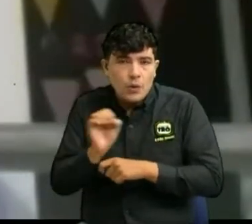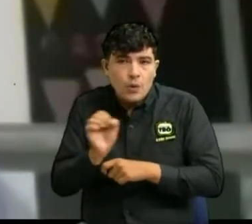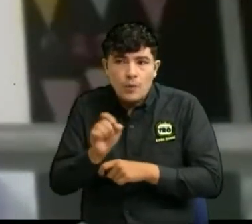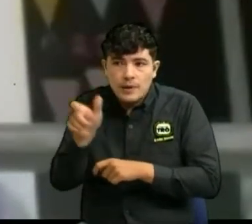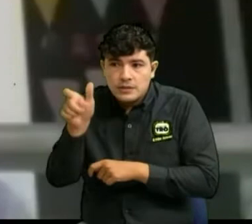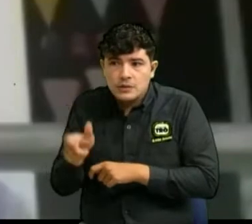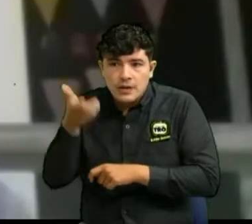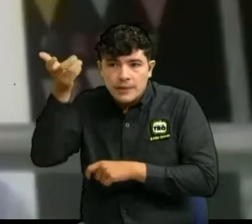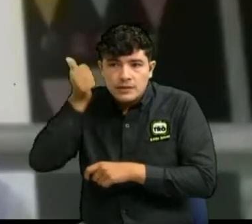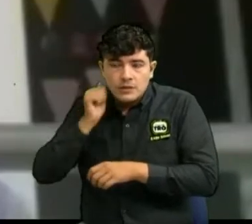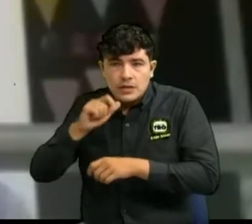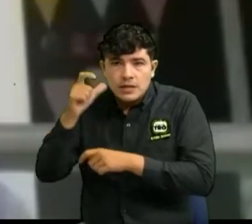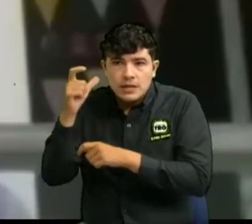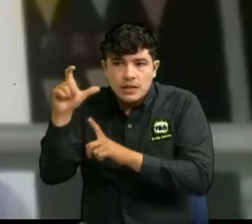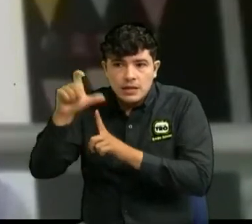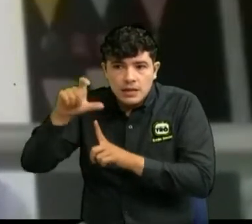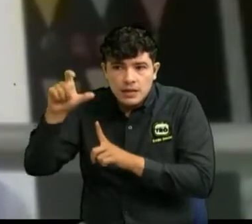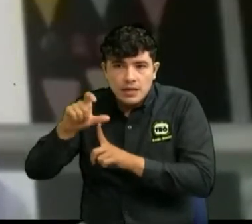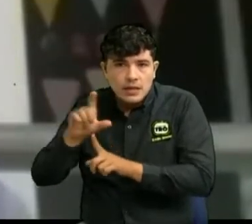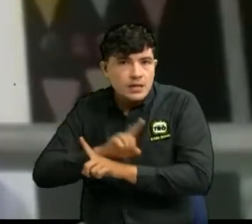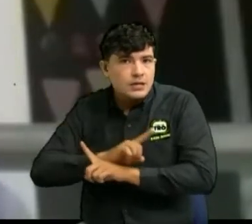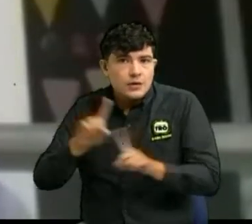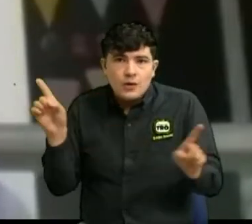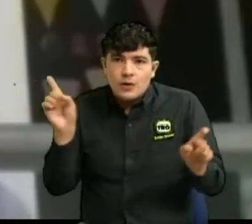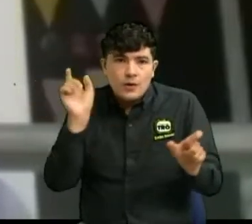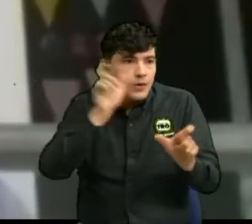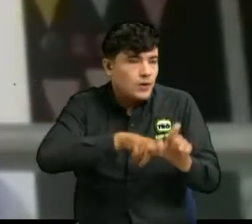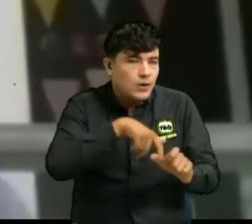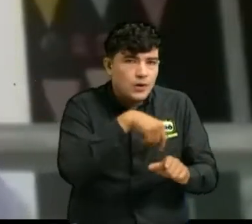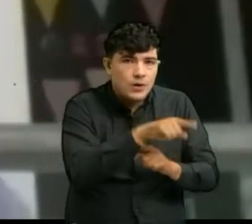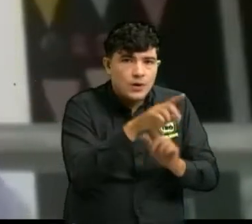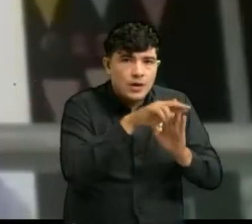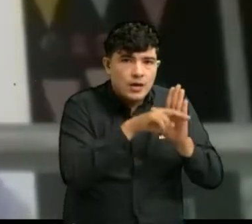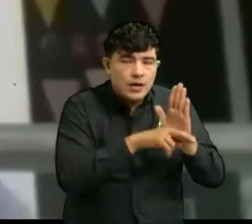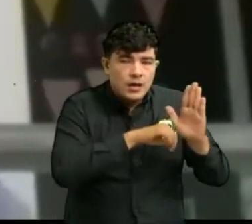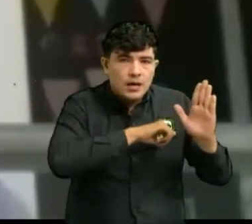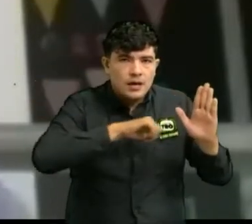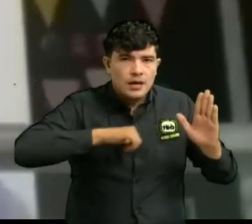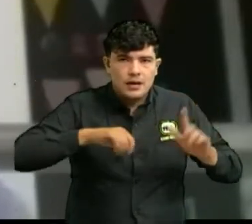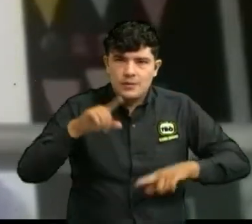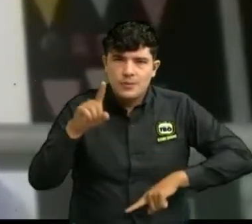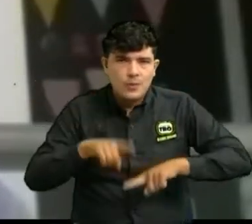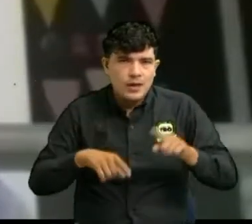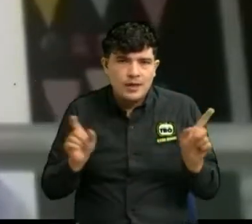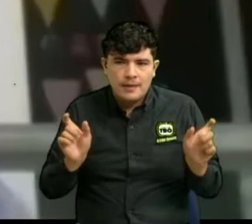de Colpensiones que no pertenece a un régimen exceptuado no